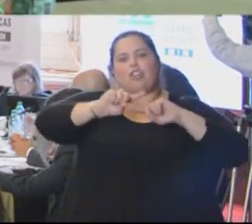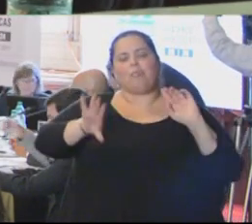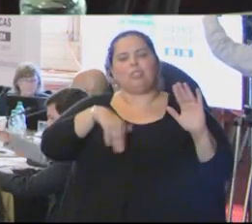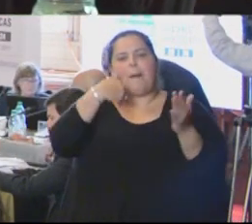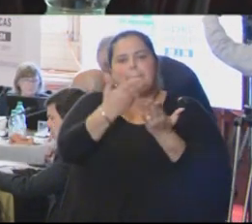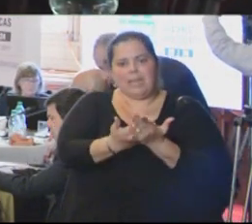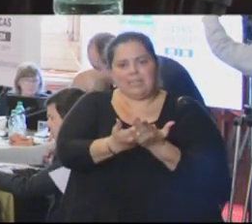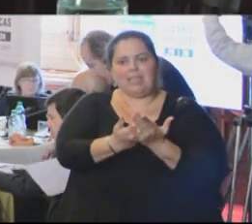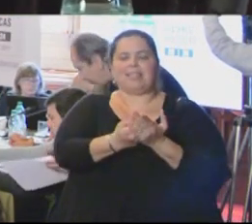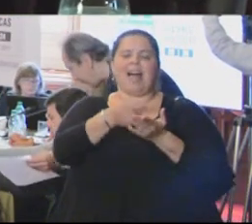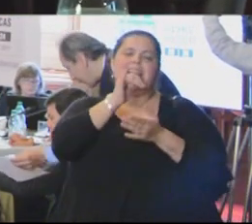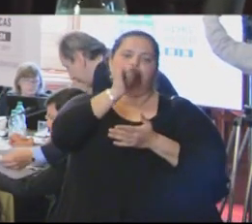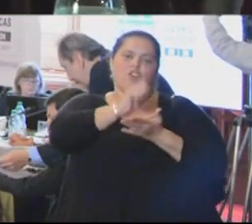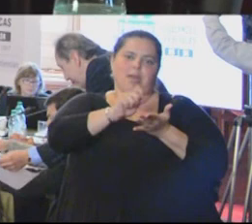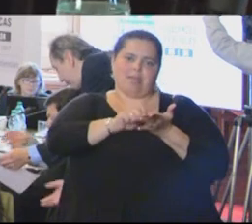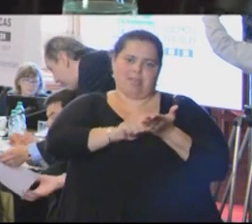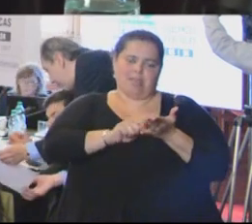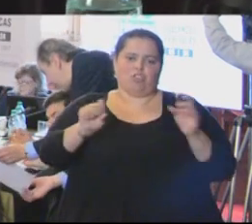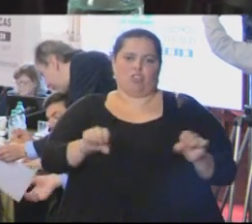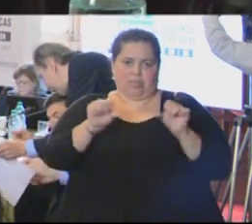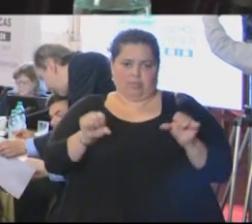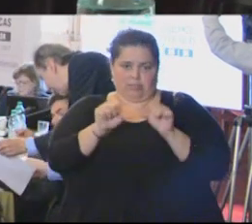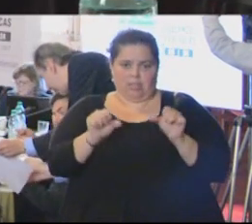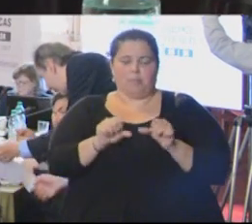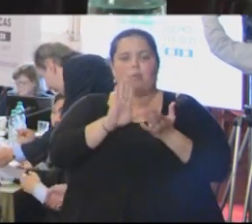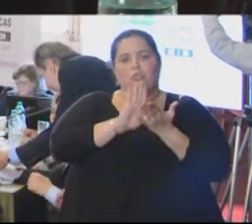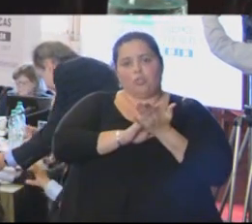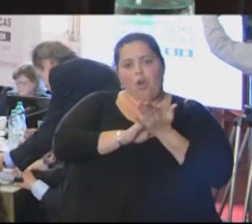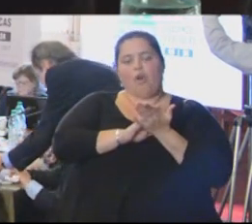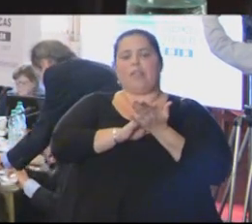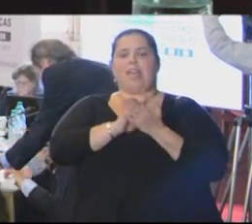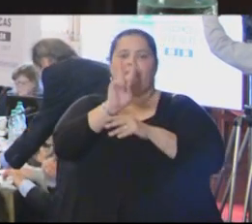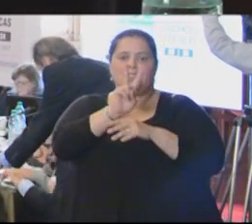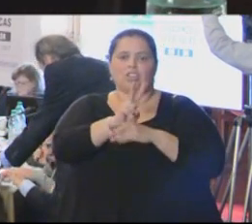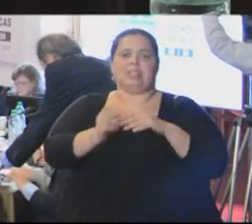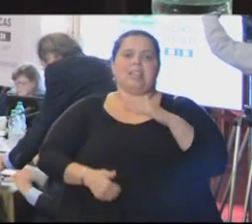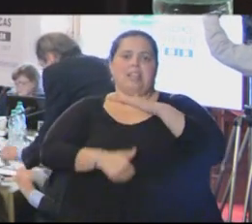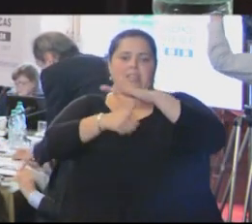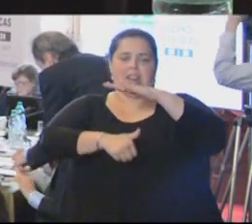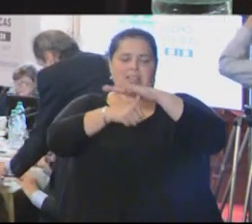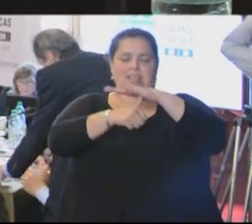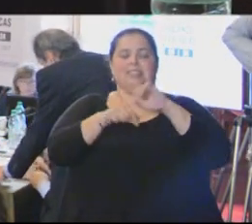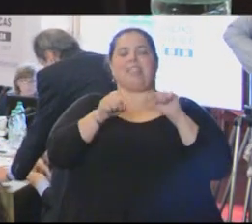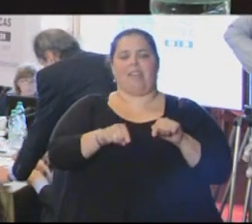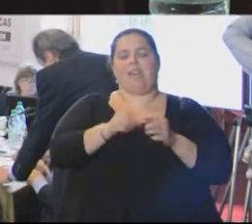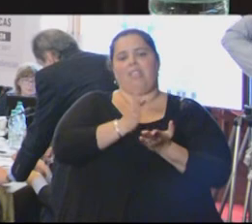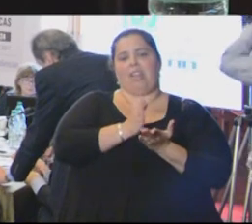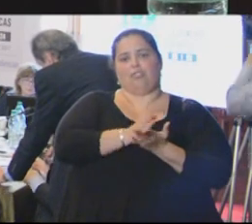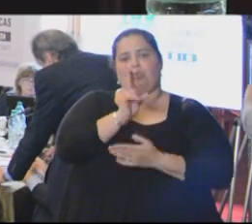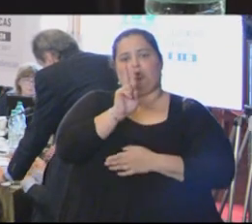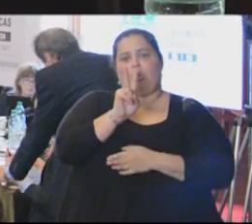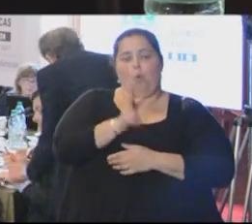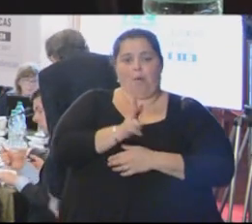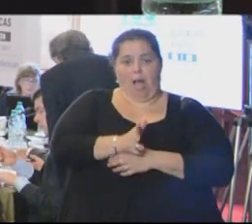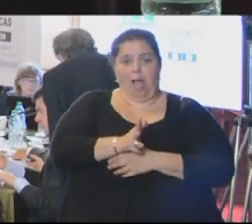escrito que hizo el CISMA Mujer sobre el caso de defensoras y lideresas de derechos humanos, que al año 2016